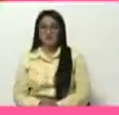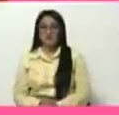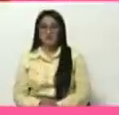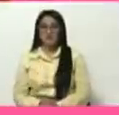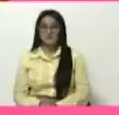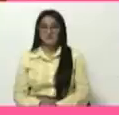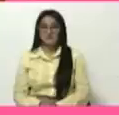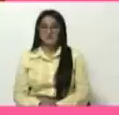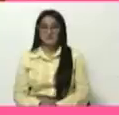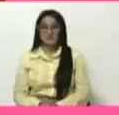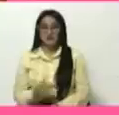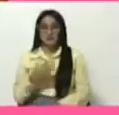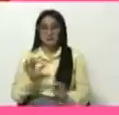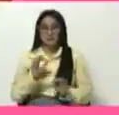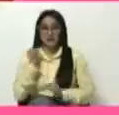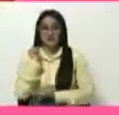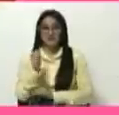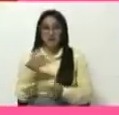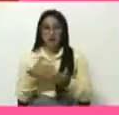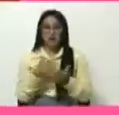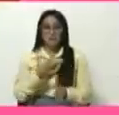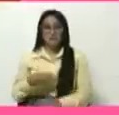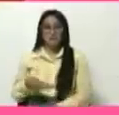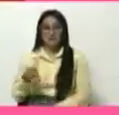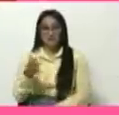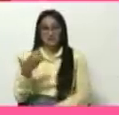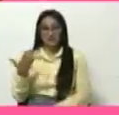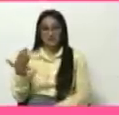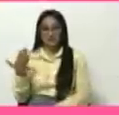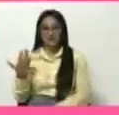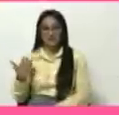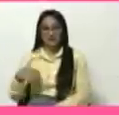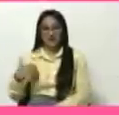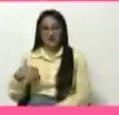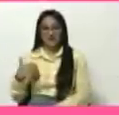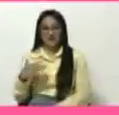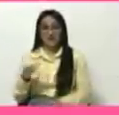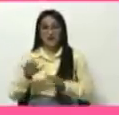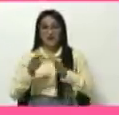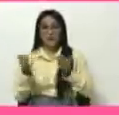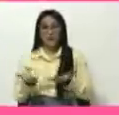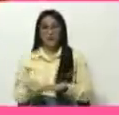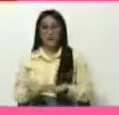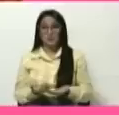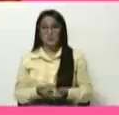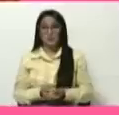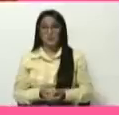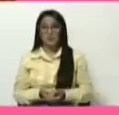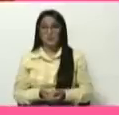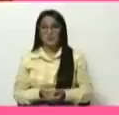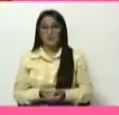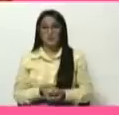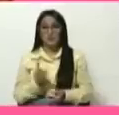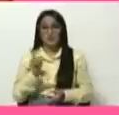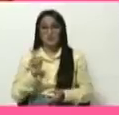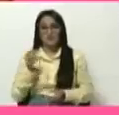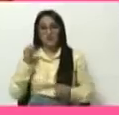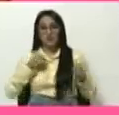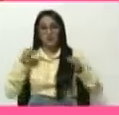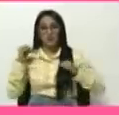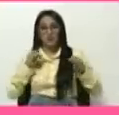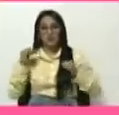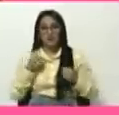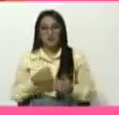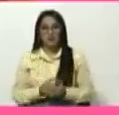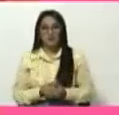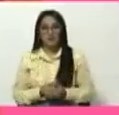Un intento de asesinato contra la presidenta Cristina Kirchner y el mundo, la matriz es que hay que dudar.